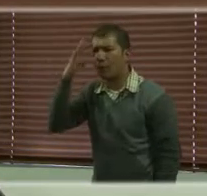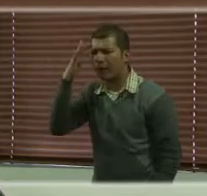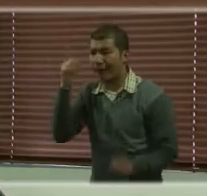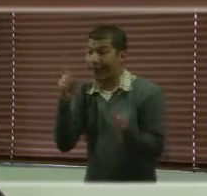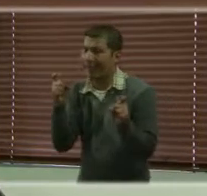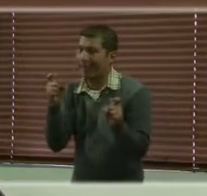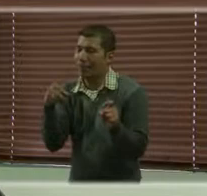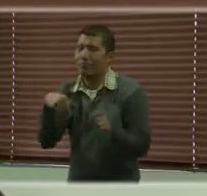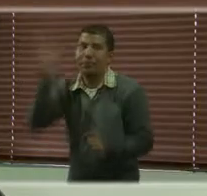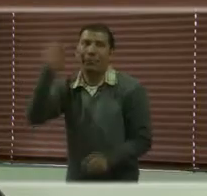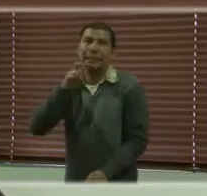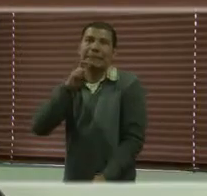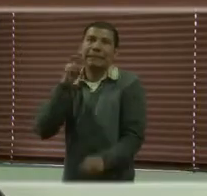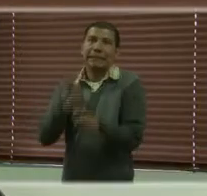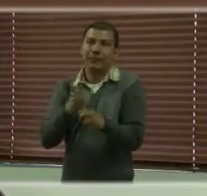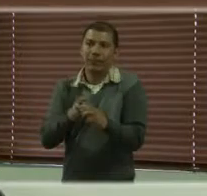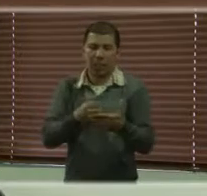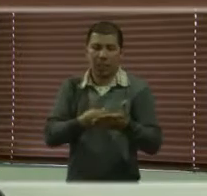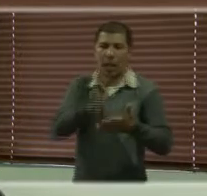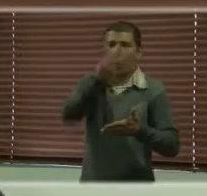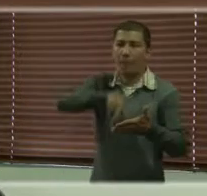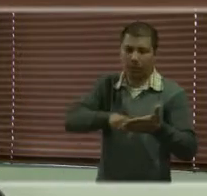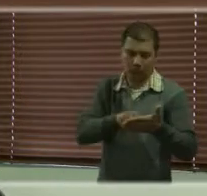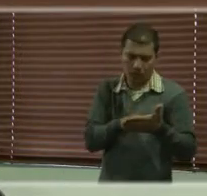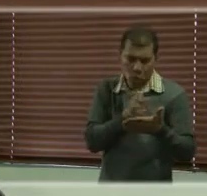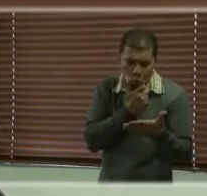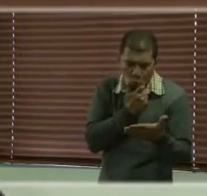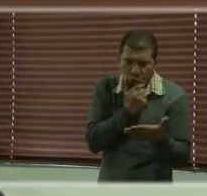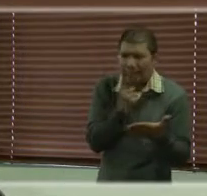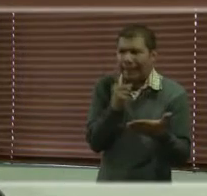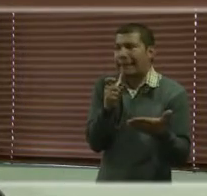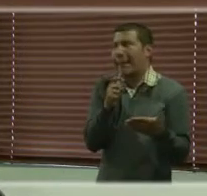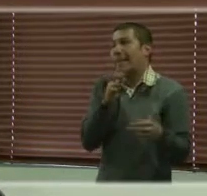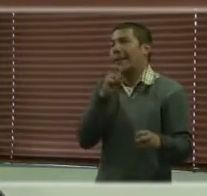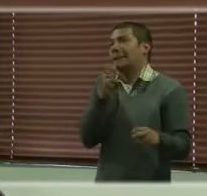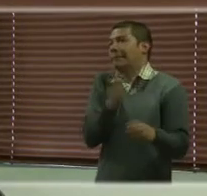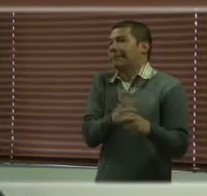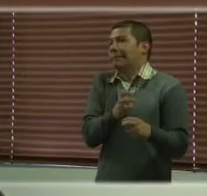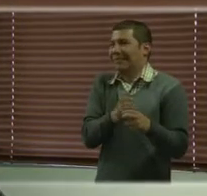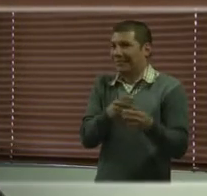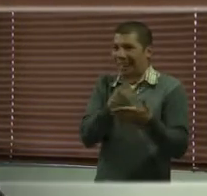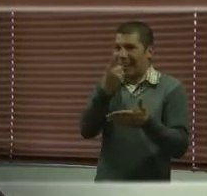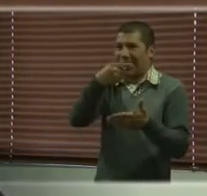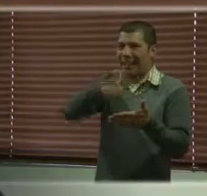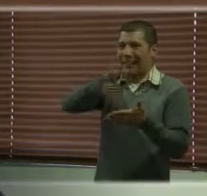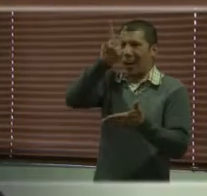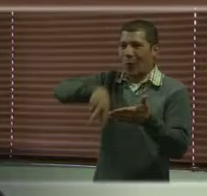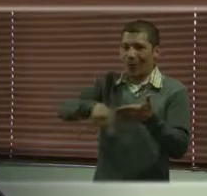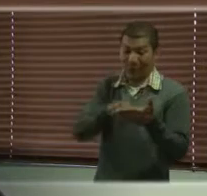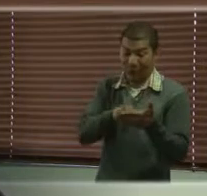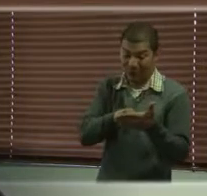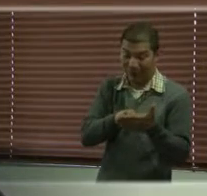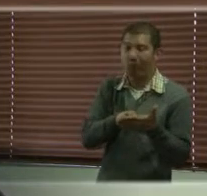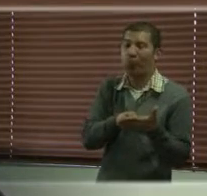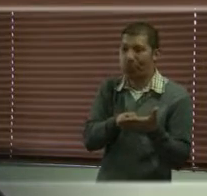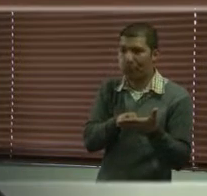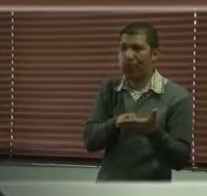complicados dentro de la convención yo diría el más complicado Pero además el fundamental